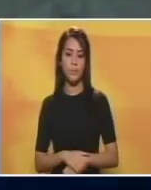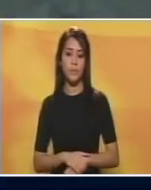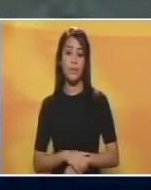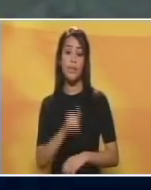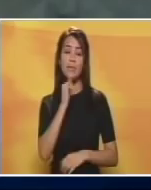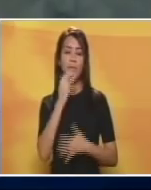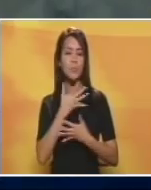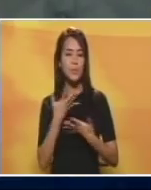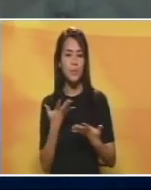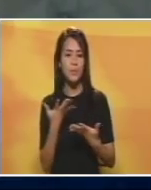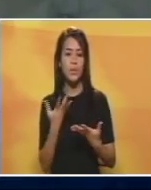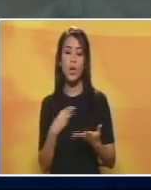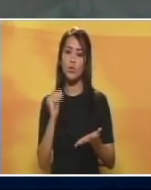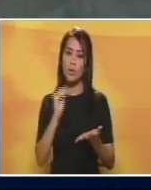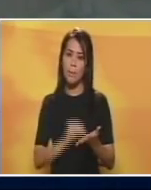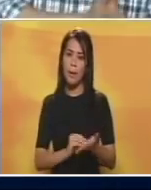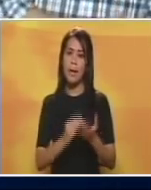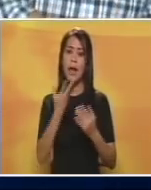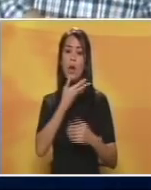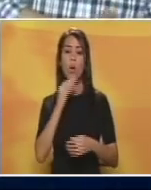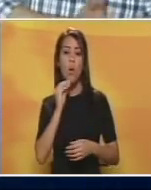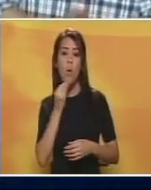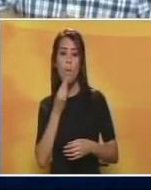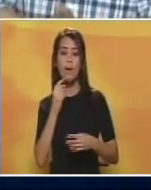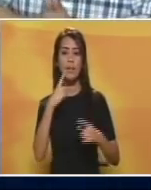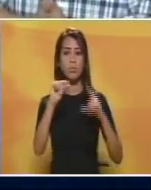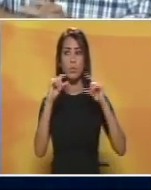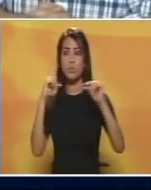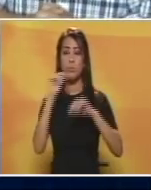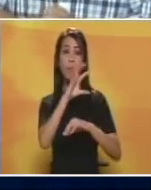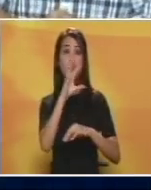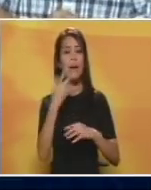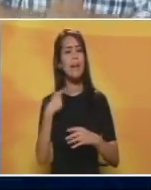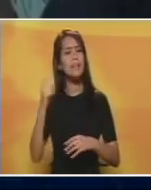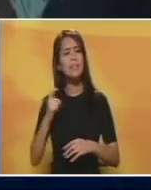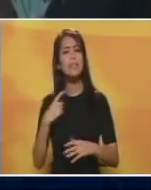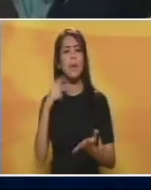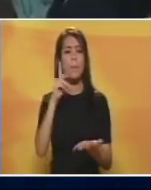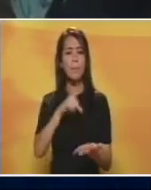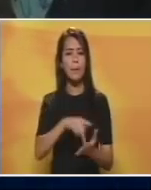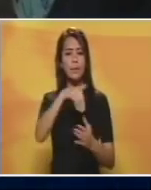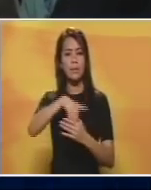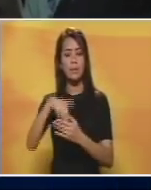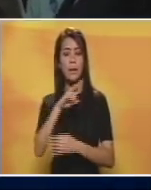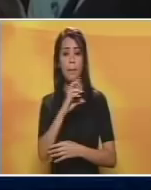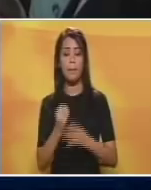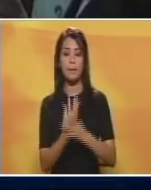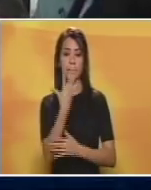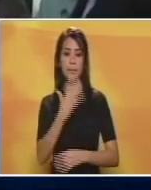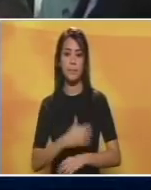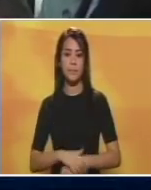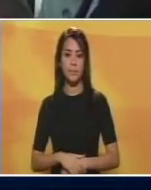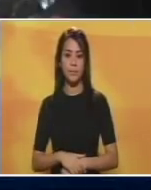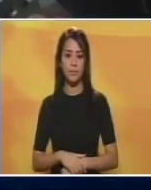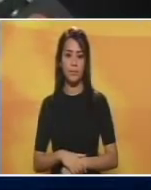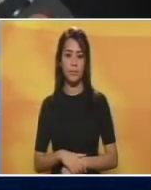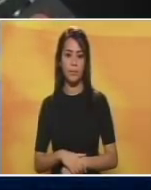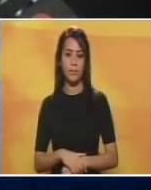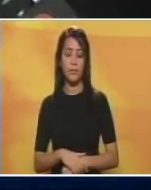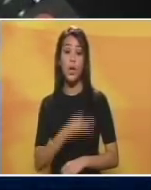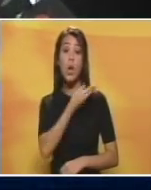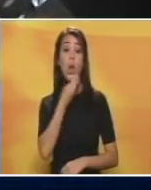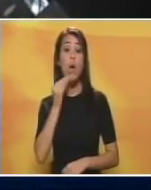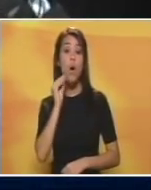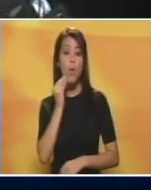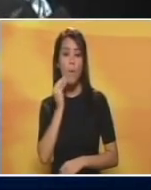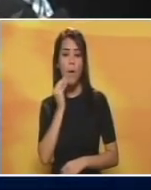considera que para obtener de vuelta a los jóvenes que han abandonado el país es necesario participar en los comicios del próximo 20 de mayo. Los jóvenes